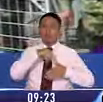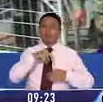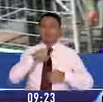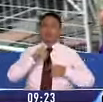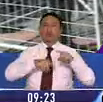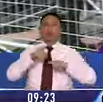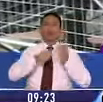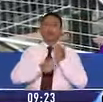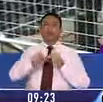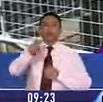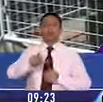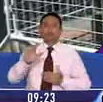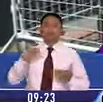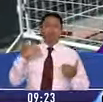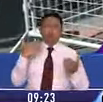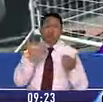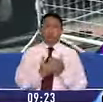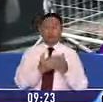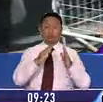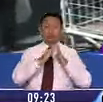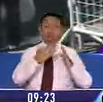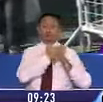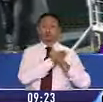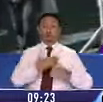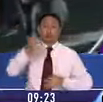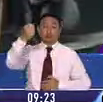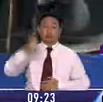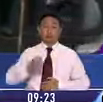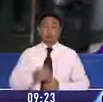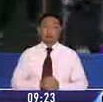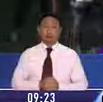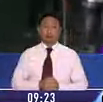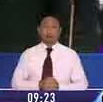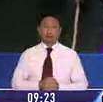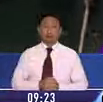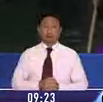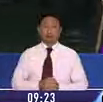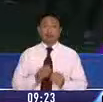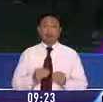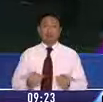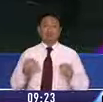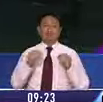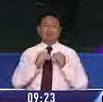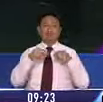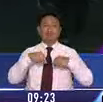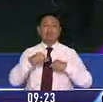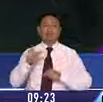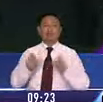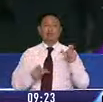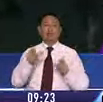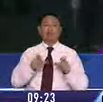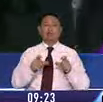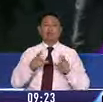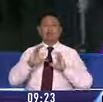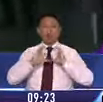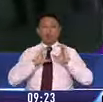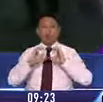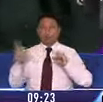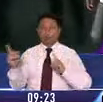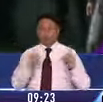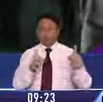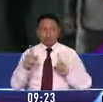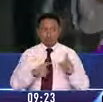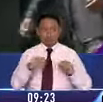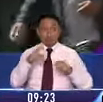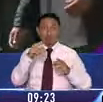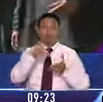algunos ministros acá, pues al Palacio de Carondelet. Pues sigue incrementándose también la presencia de los medios de comunicación y